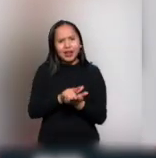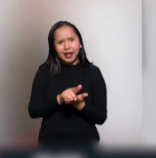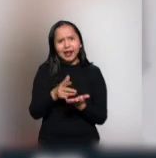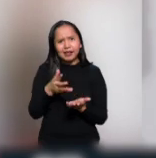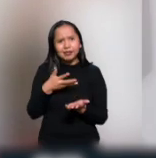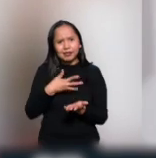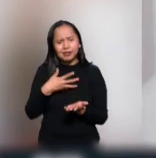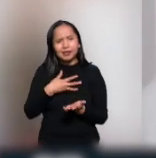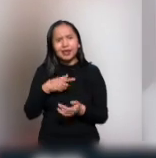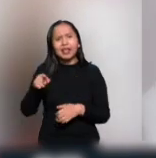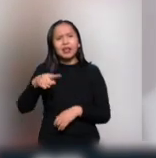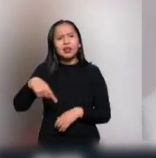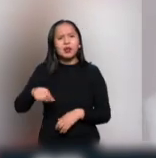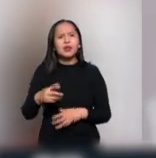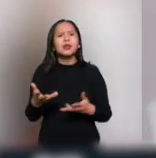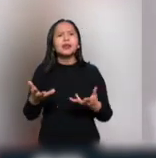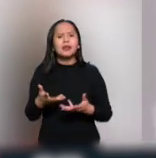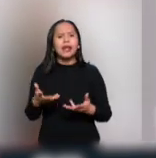frente a amparos